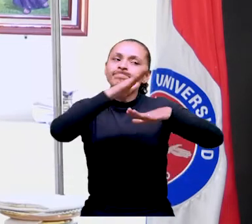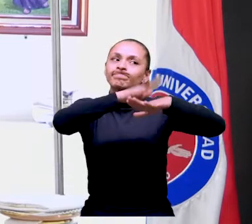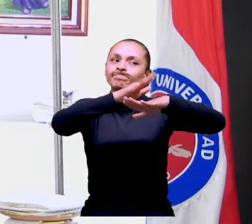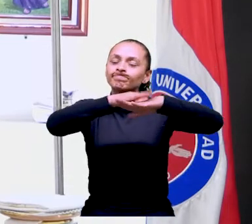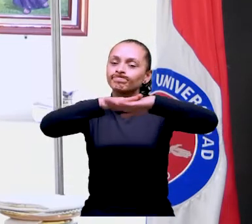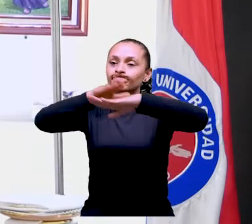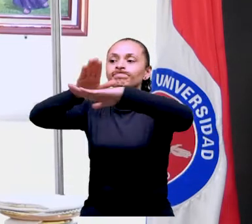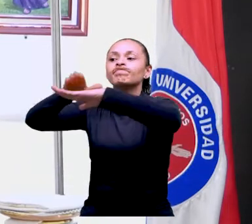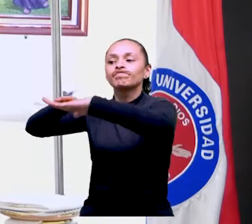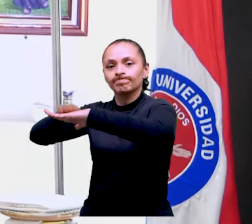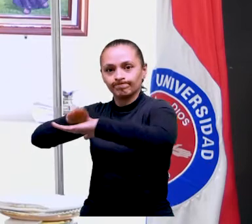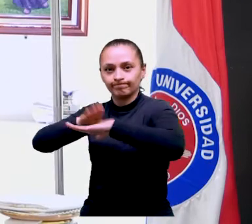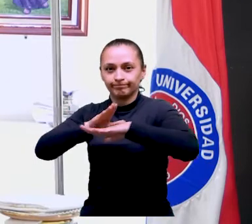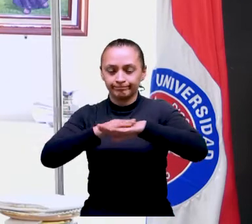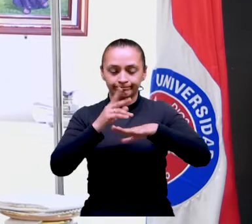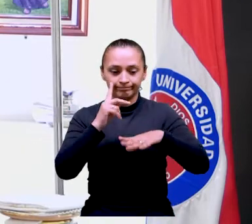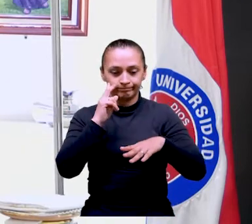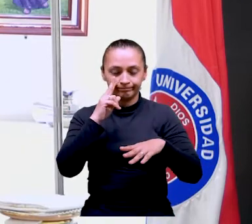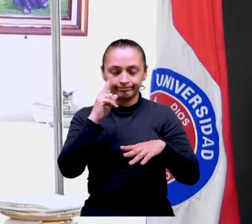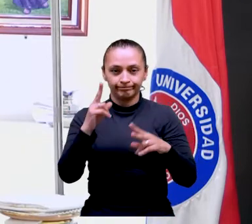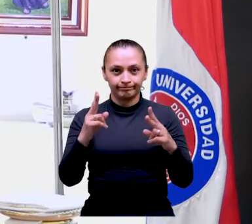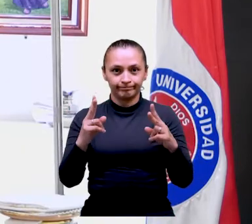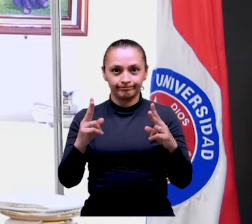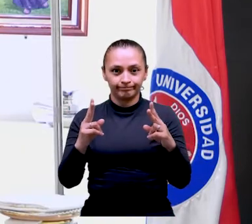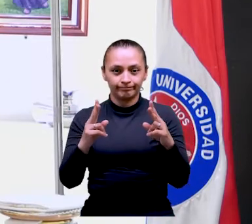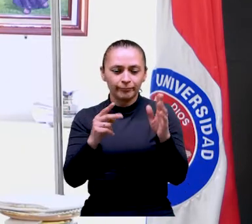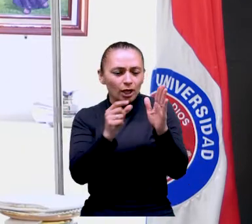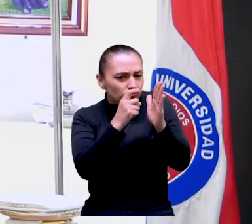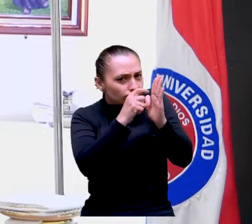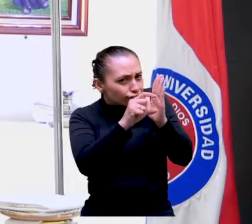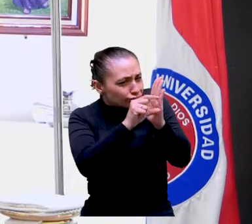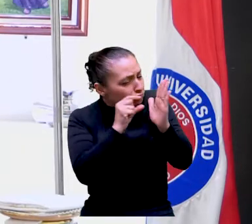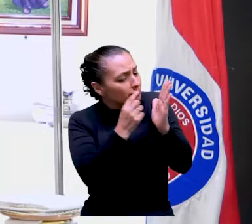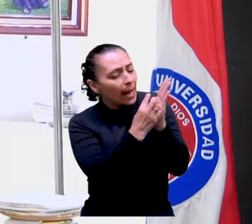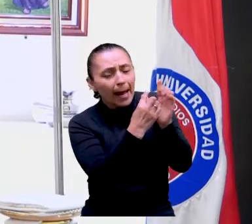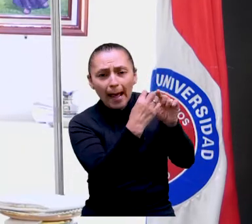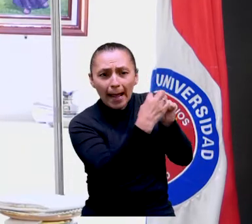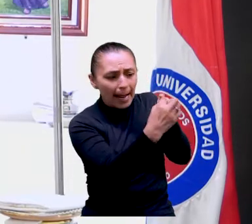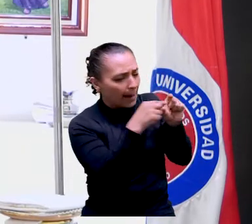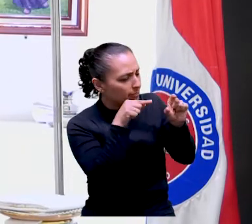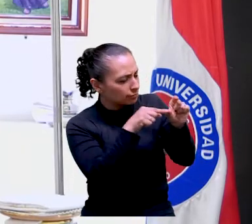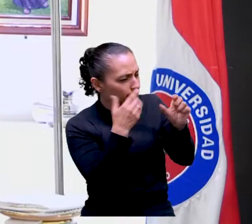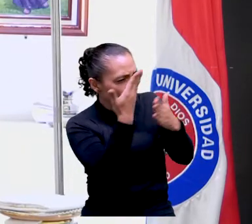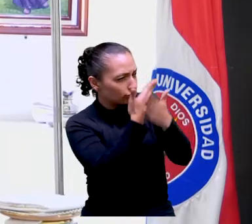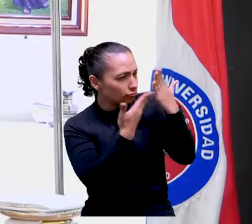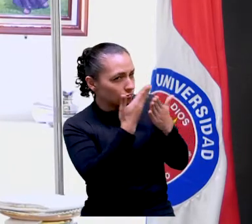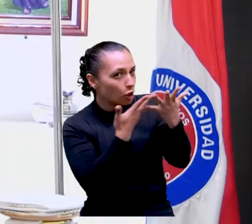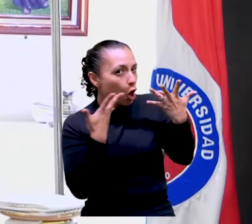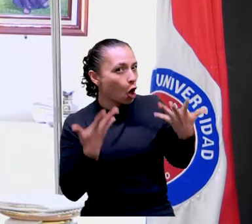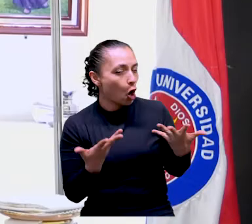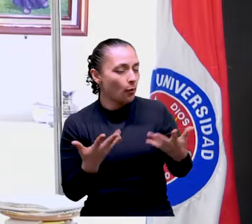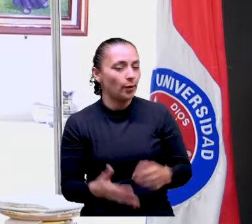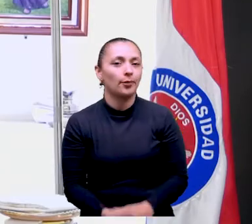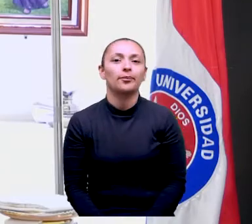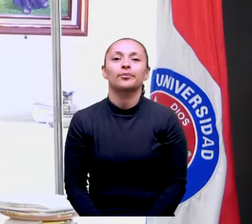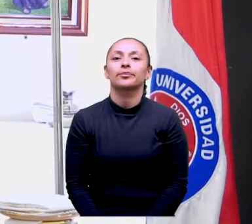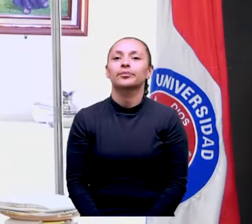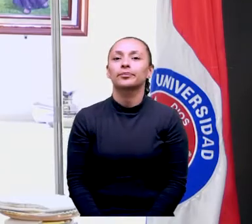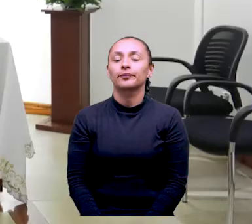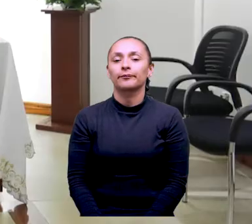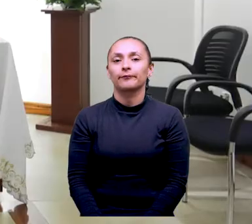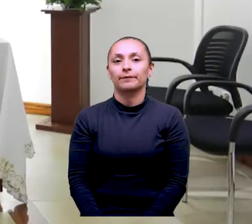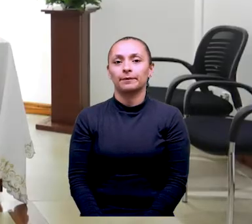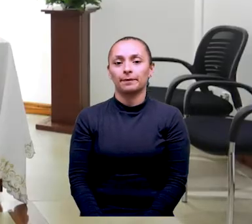cada uno estamos llamados a mirar este pedacito que nos propone la palabra de dios según el